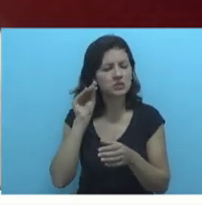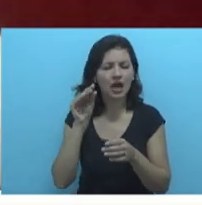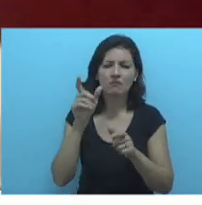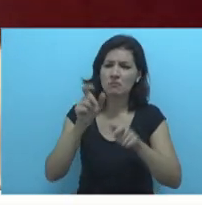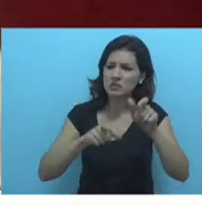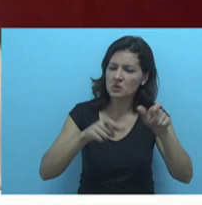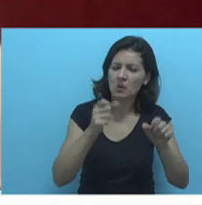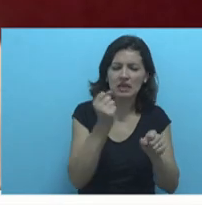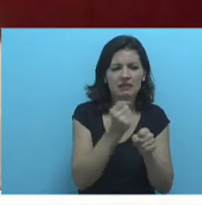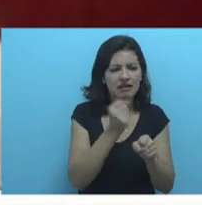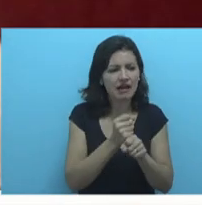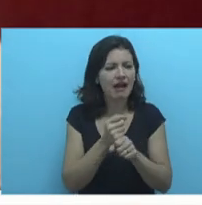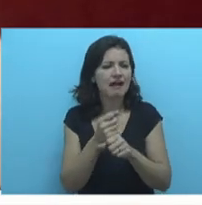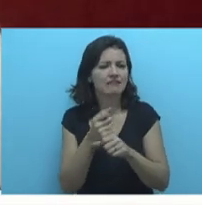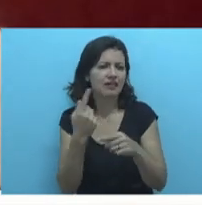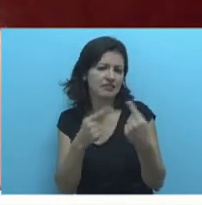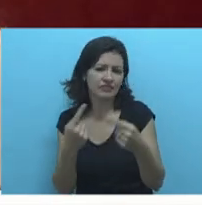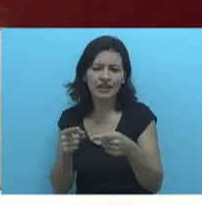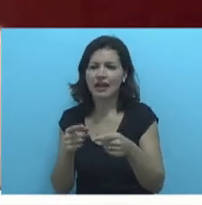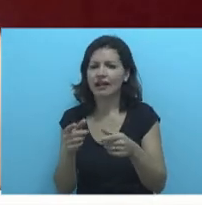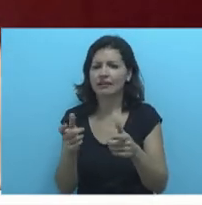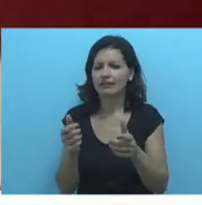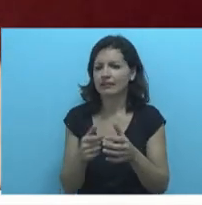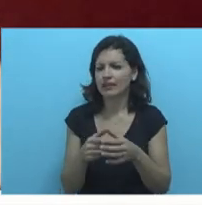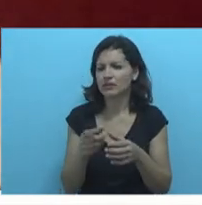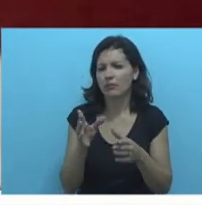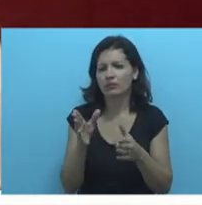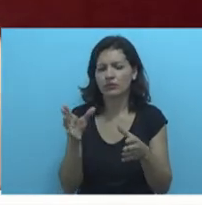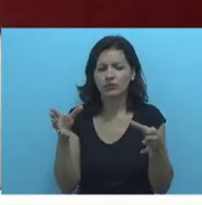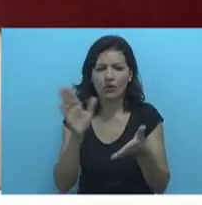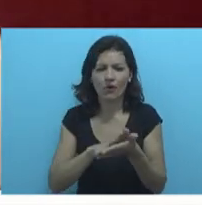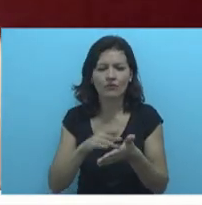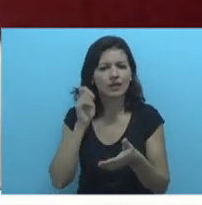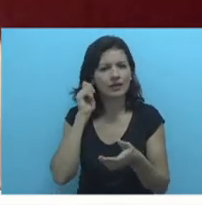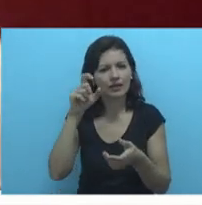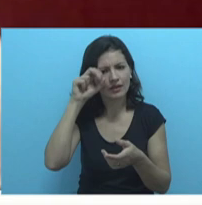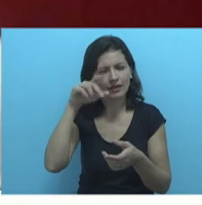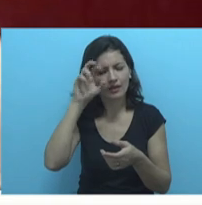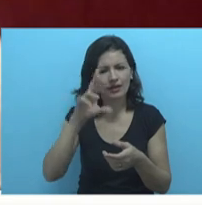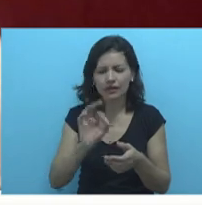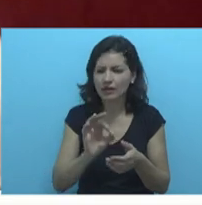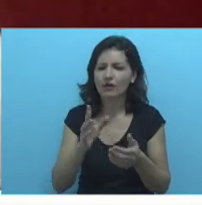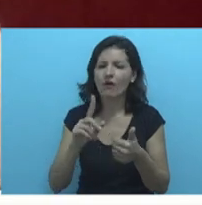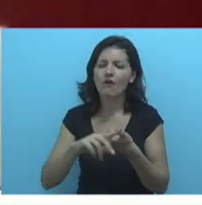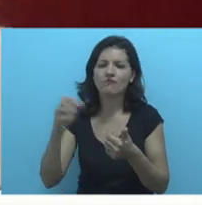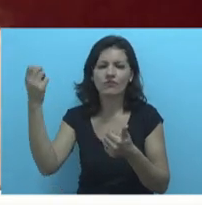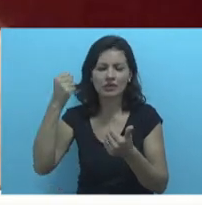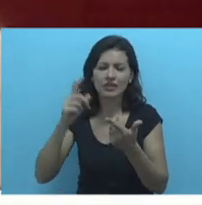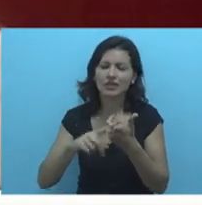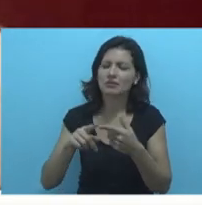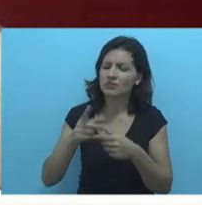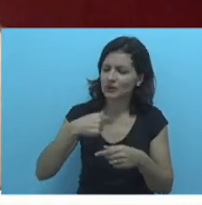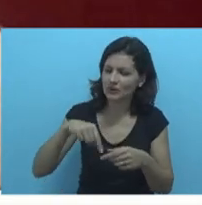se mezclaba en las reuniones de prospectiva, de formación de líderes, de capacitaciones, y a veces bromeábamos